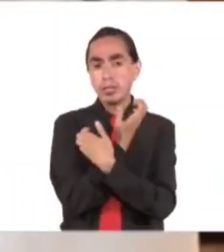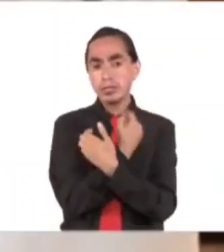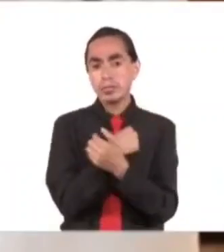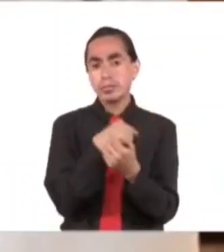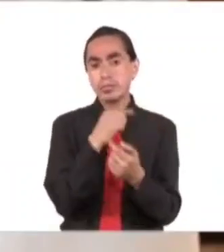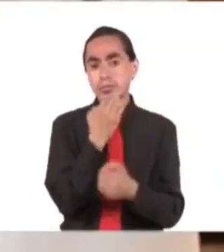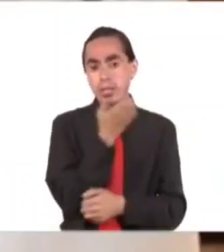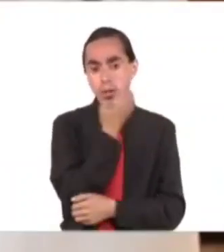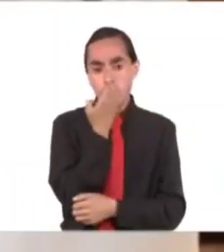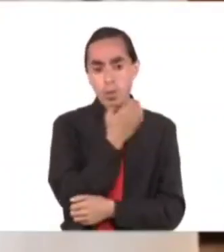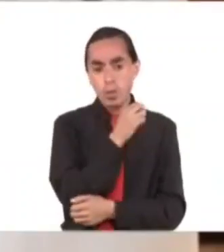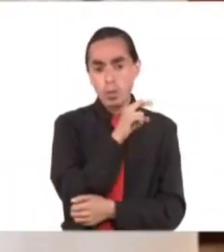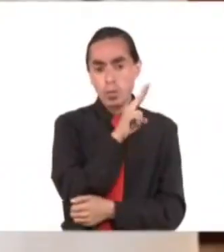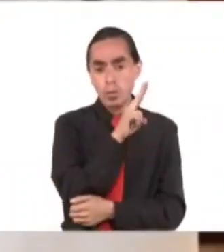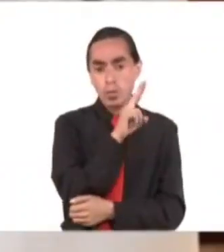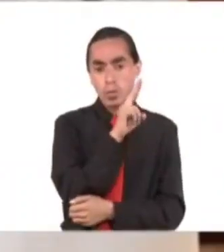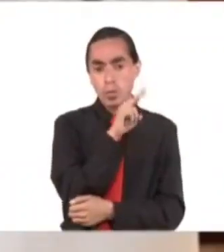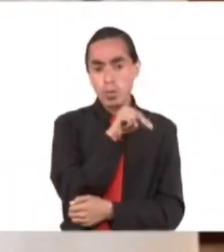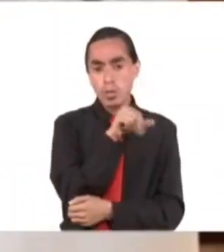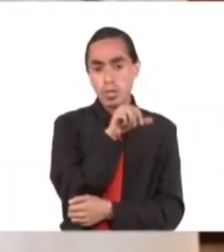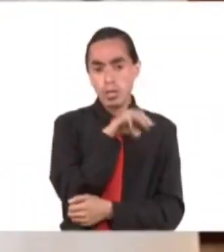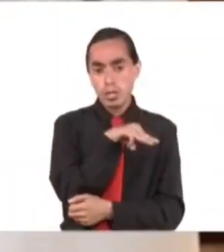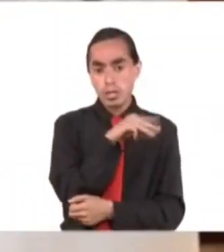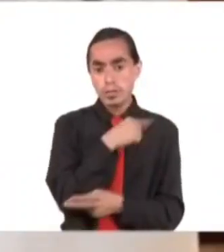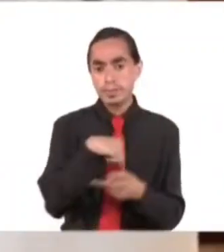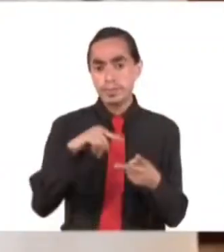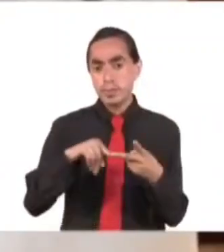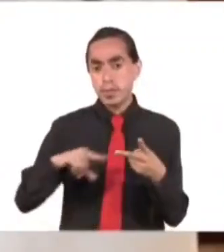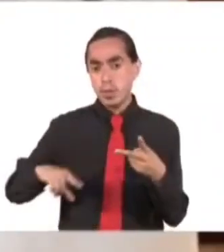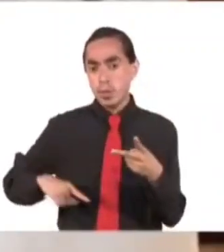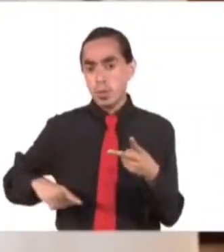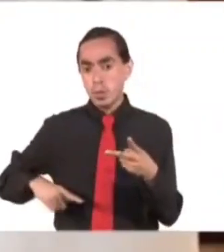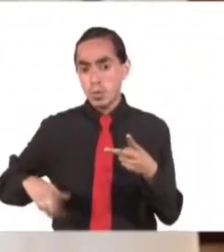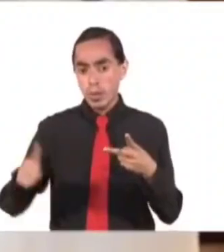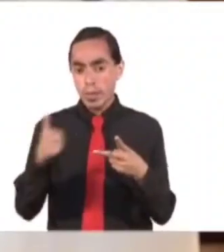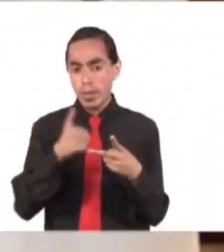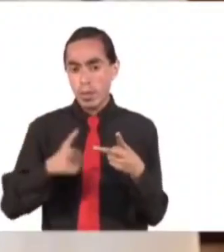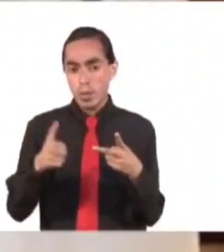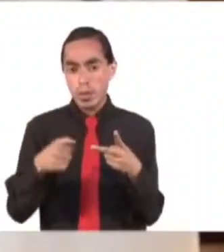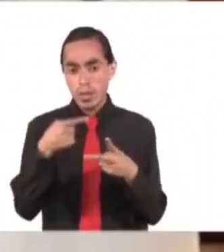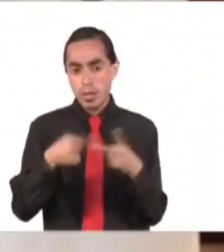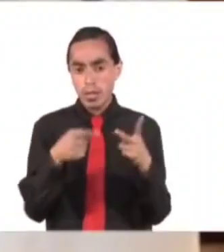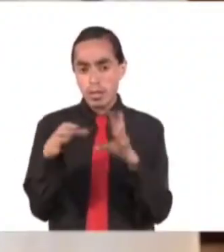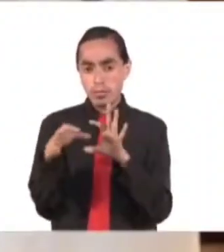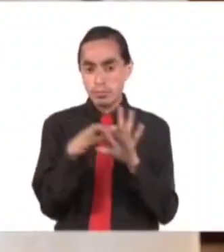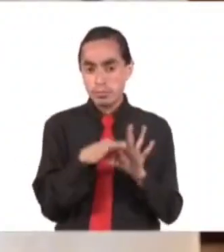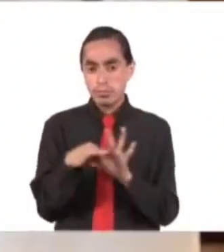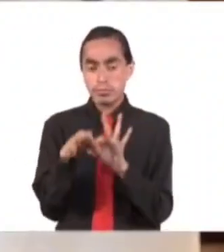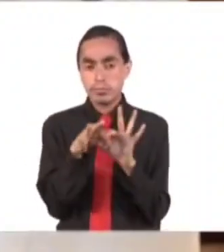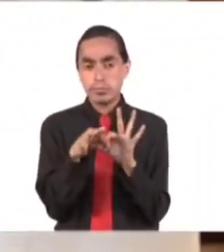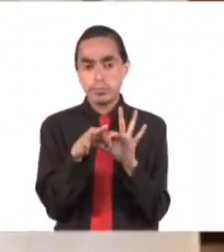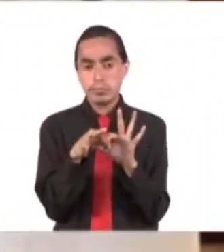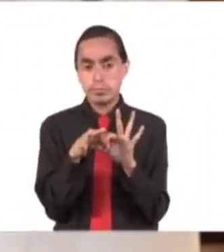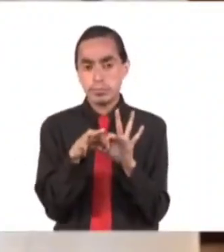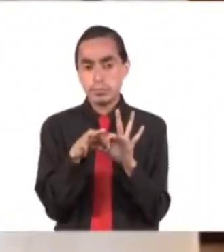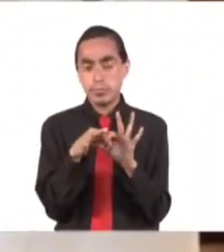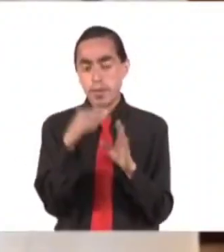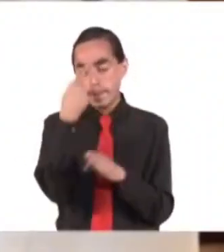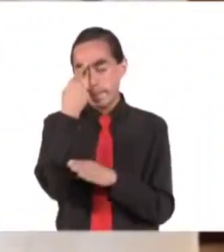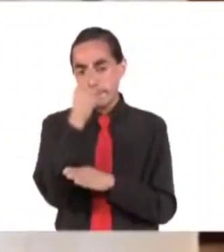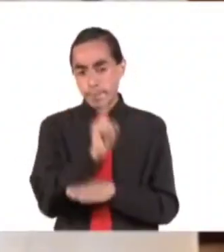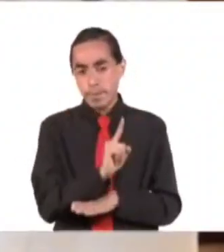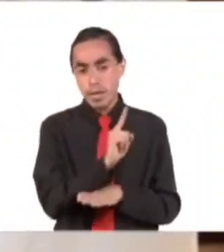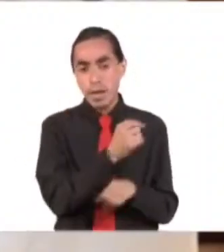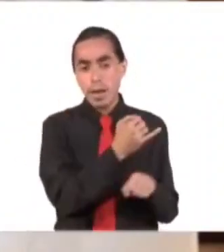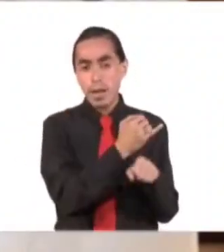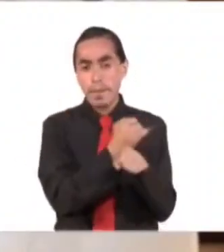UNAM, con el gobierno de la ciudad en la investigación,